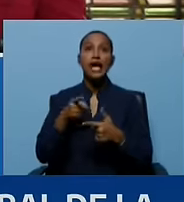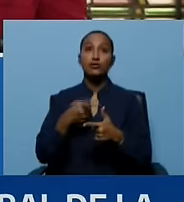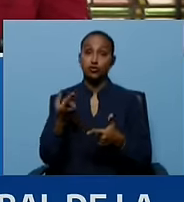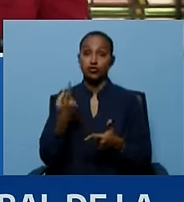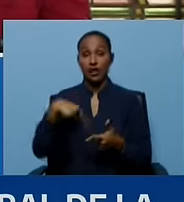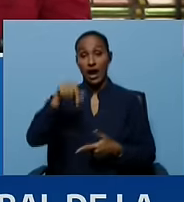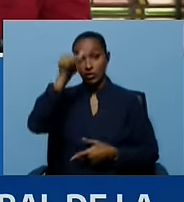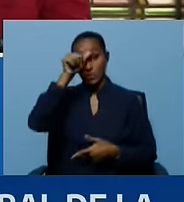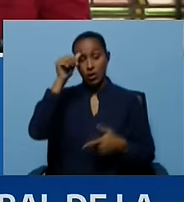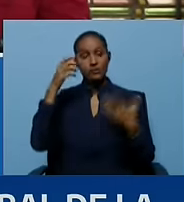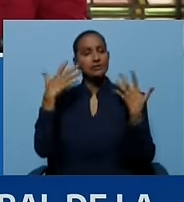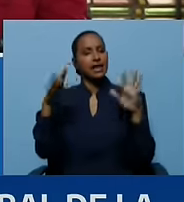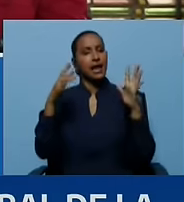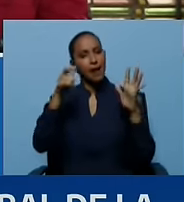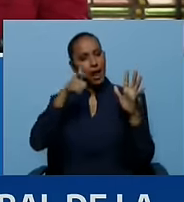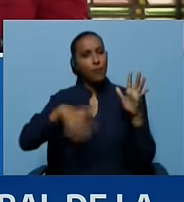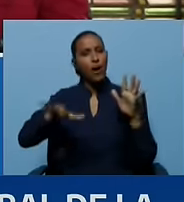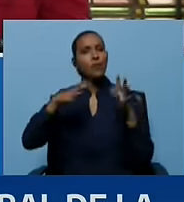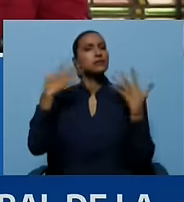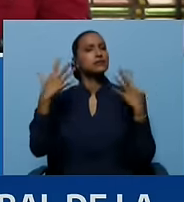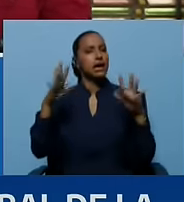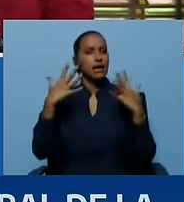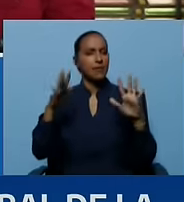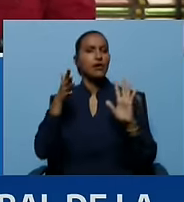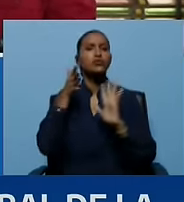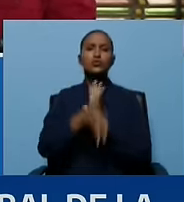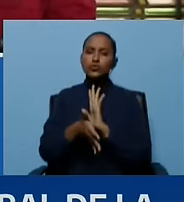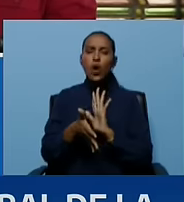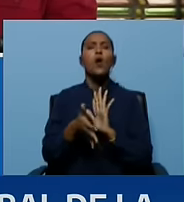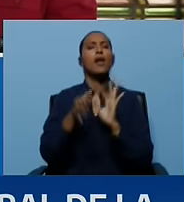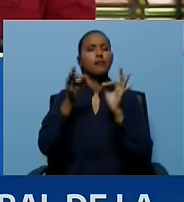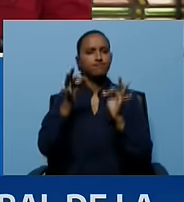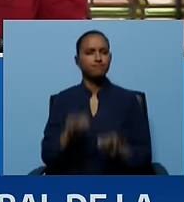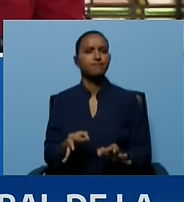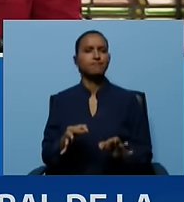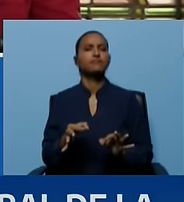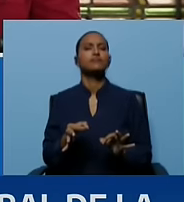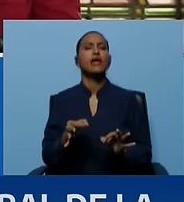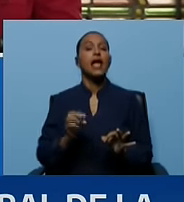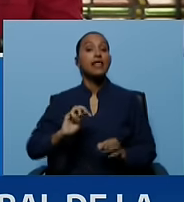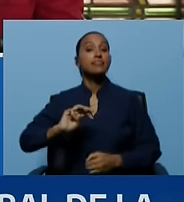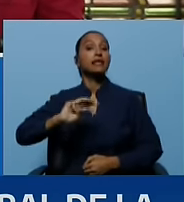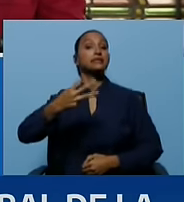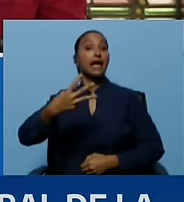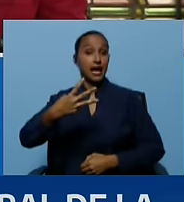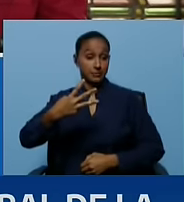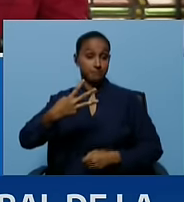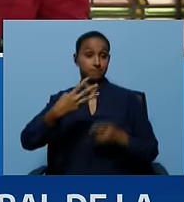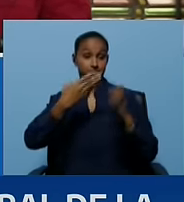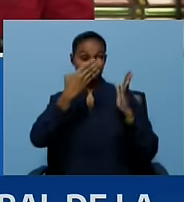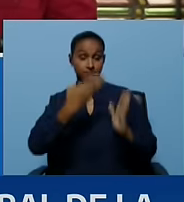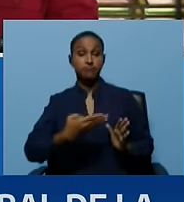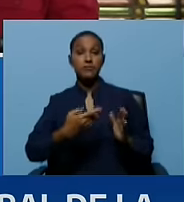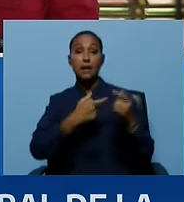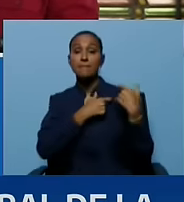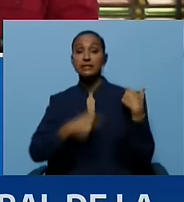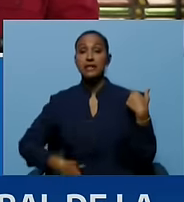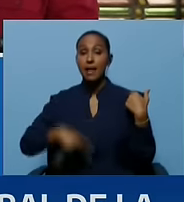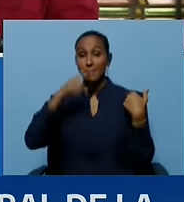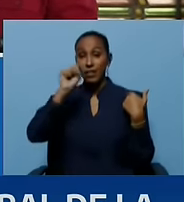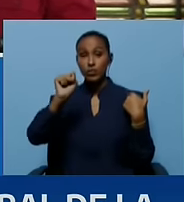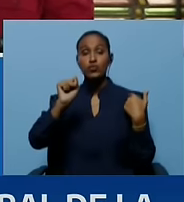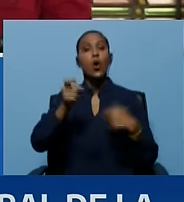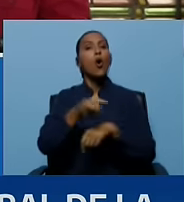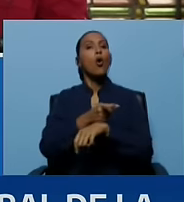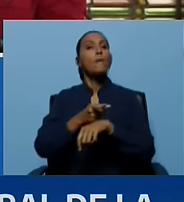ha planteado, profundizar, y que marca definitivamente lo que es su tercer periodo de gobierno. Y a 25 años de revolución,